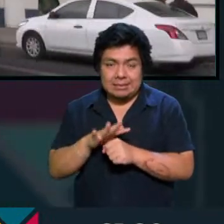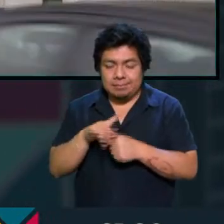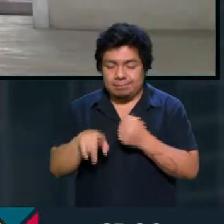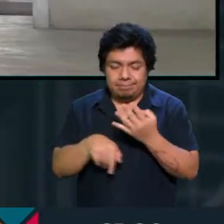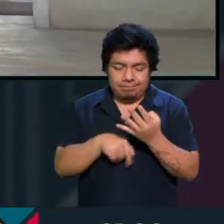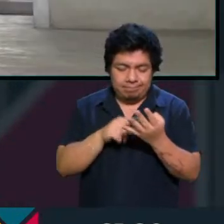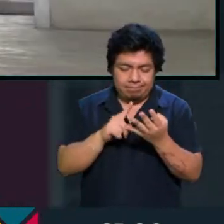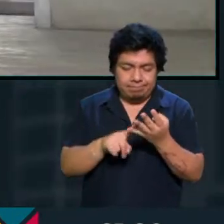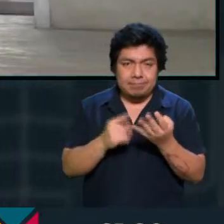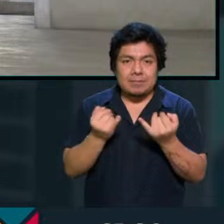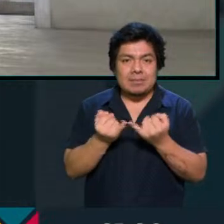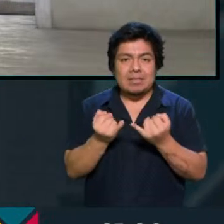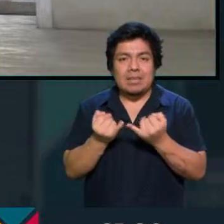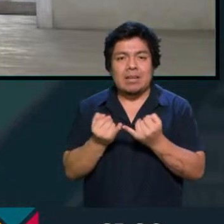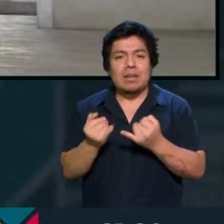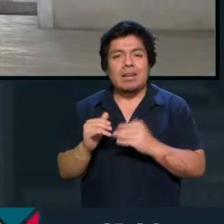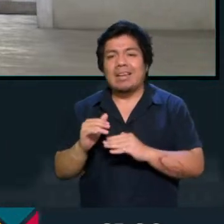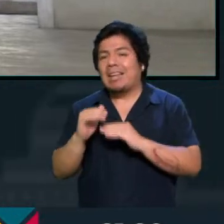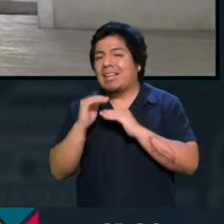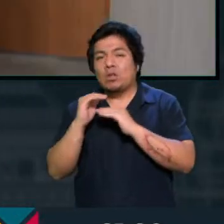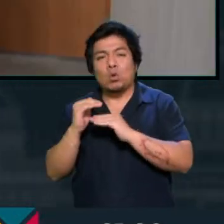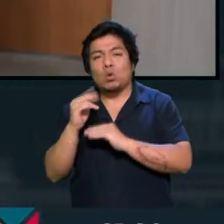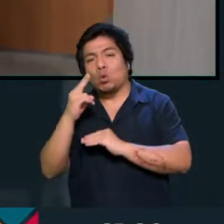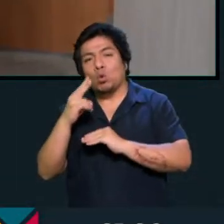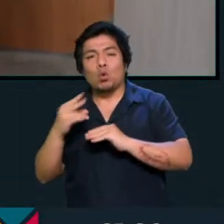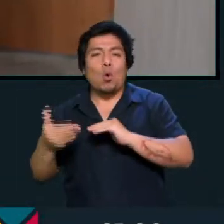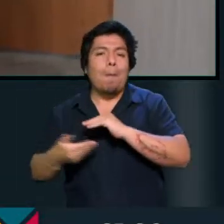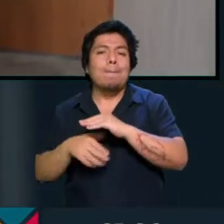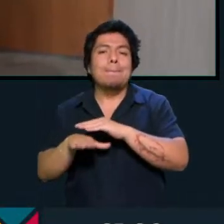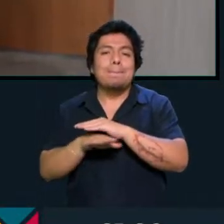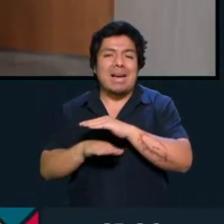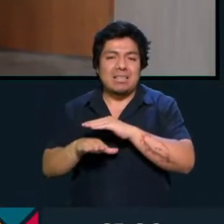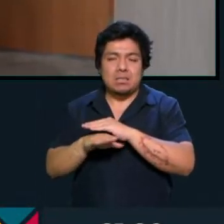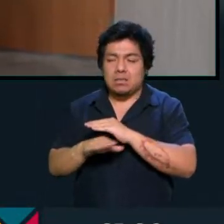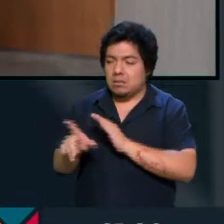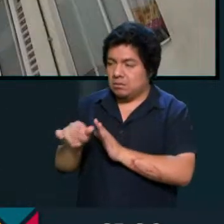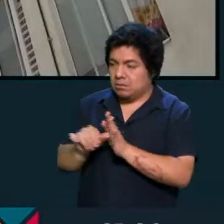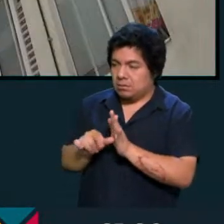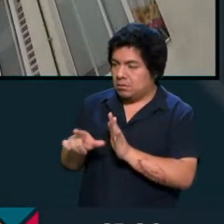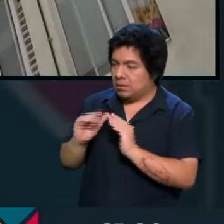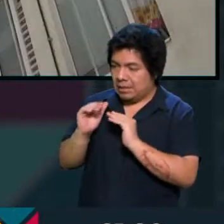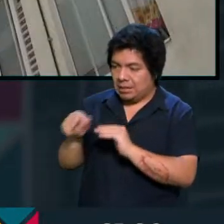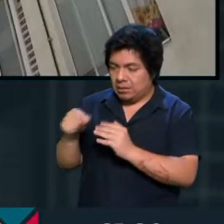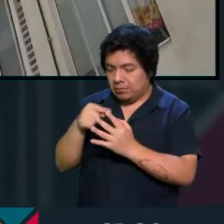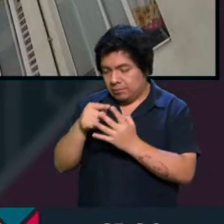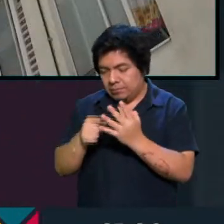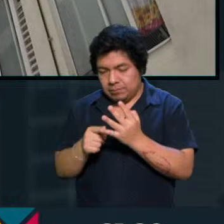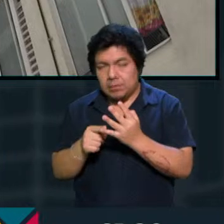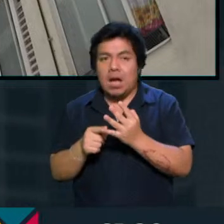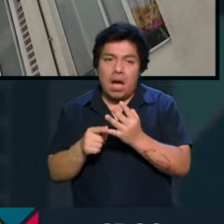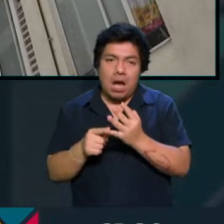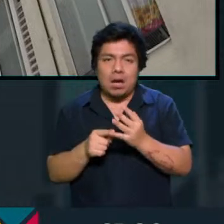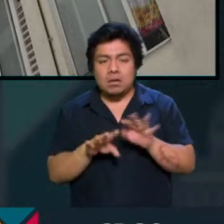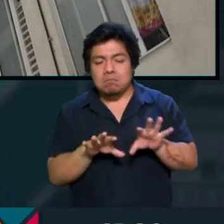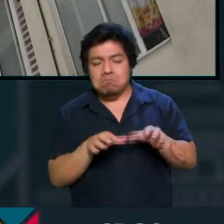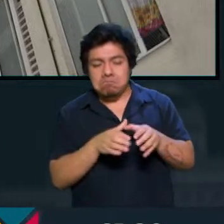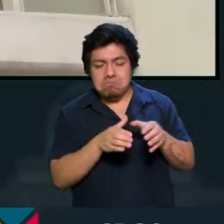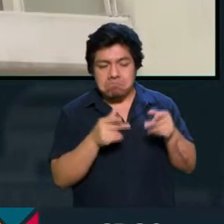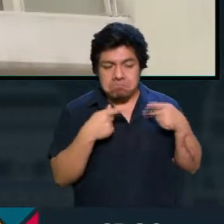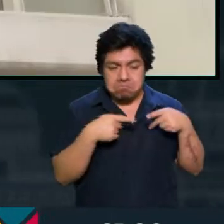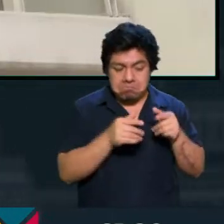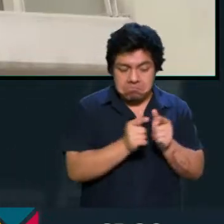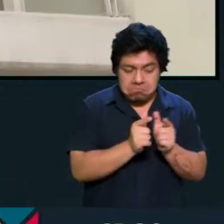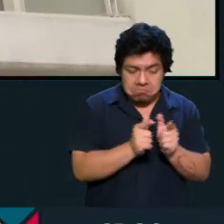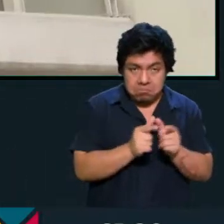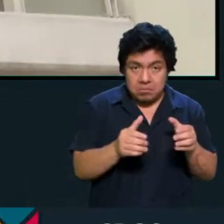que tienen un salario de 2 salarios mínimos al mes, ¿no? Entonces, creemos que eso va a beneficiar a una parte de la